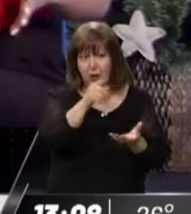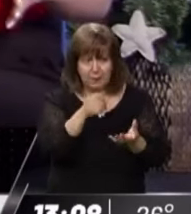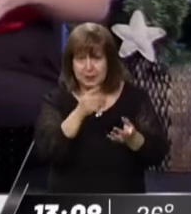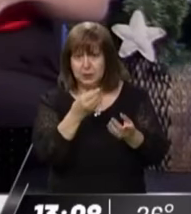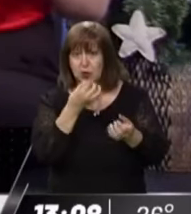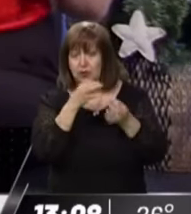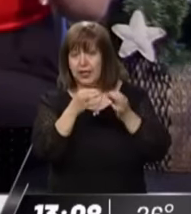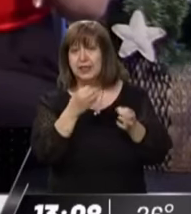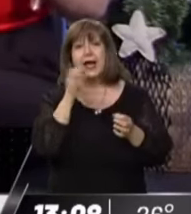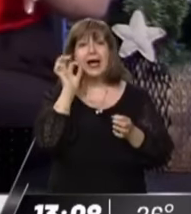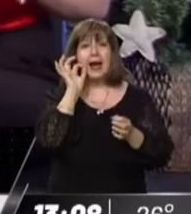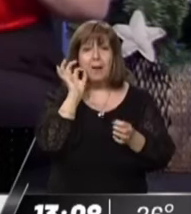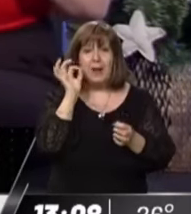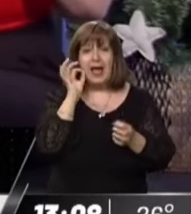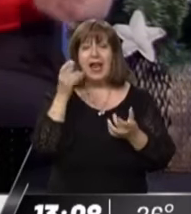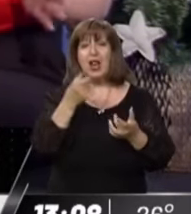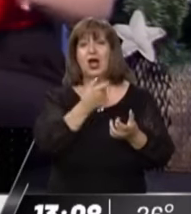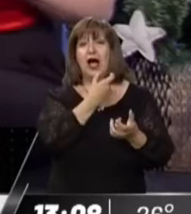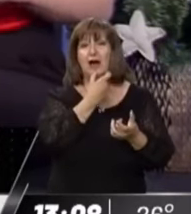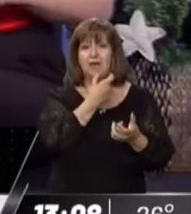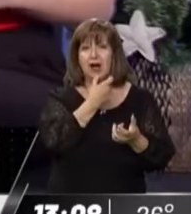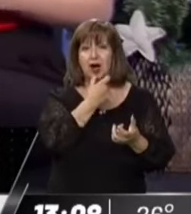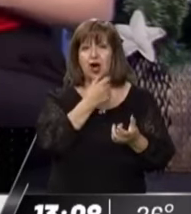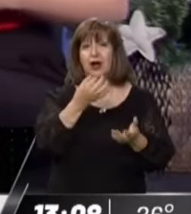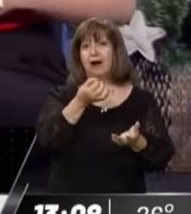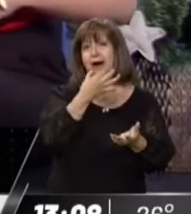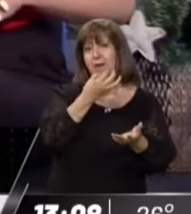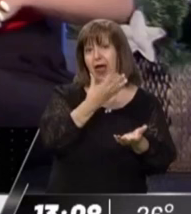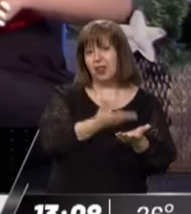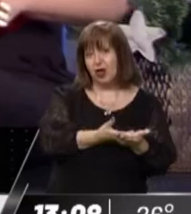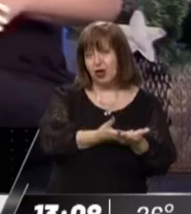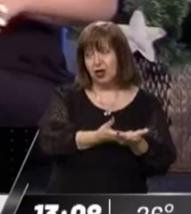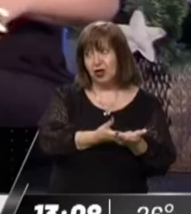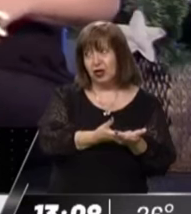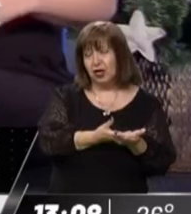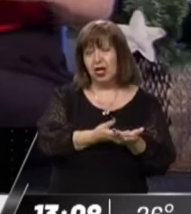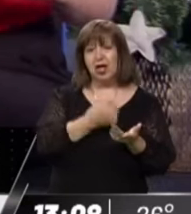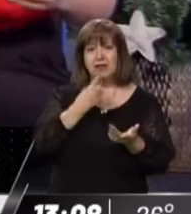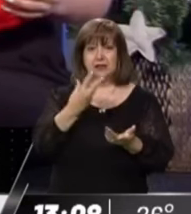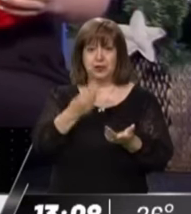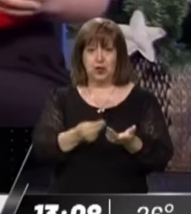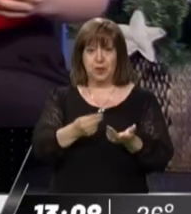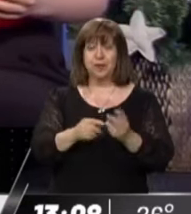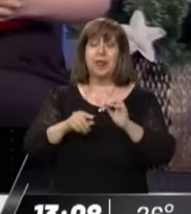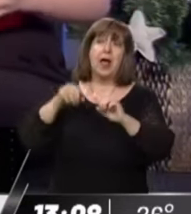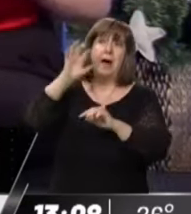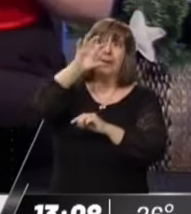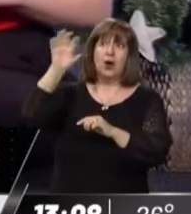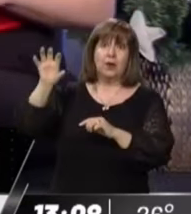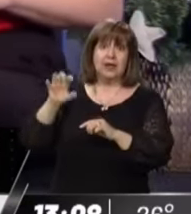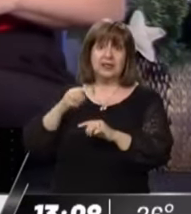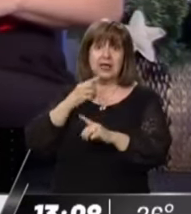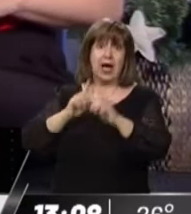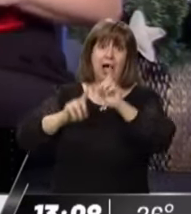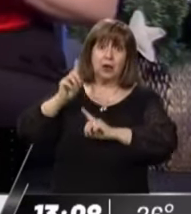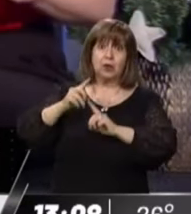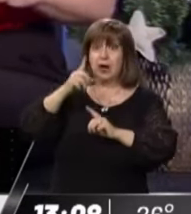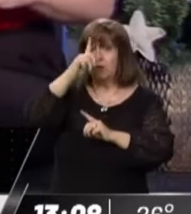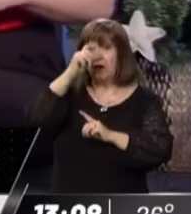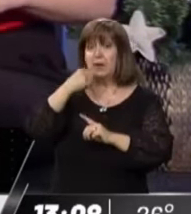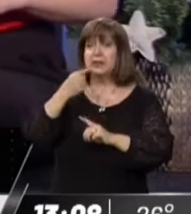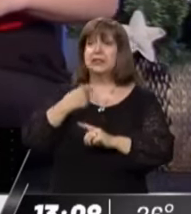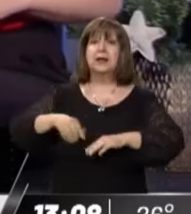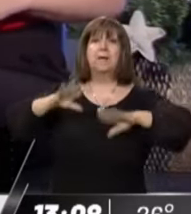de Buenos Aires una hora de 12 a 13 pero en la provincia de Mendoza esa medida no se llevó adelante inclusive desde el sector lo que